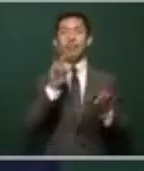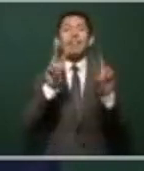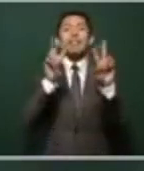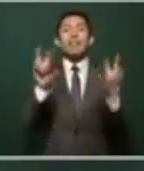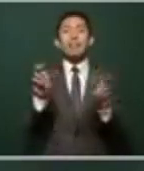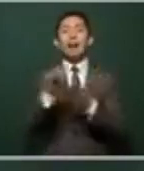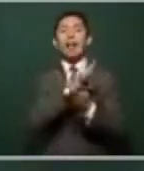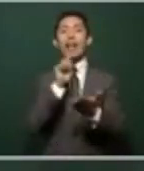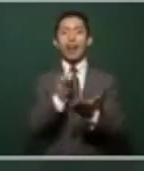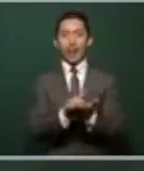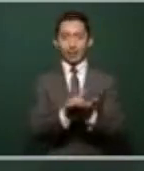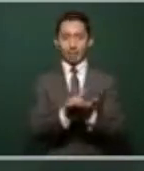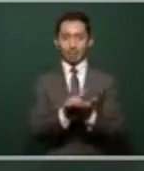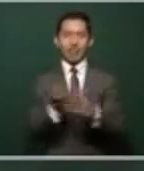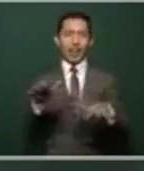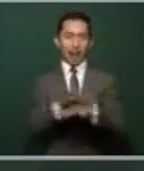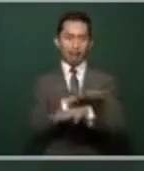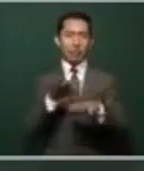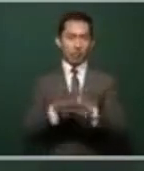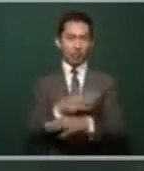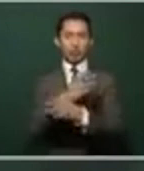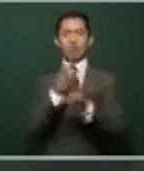ojalá y se apruebe,